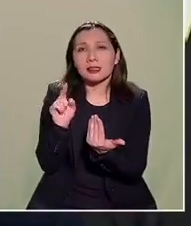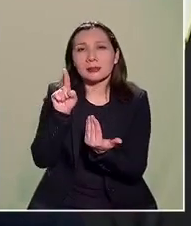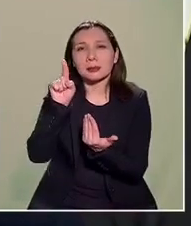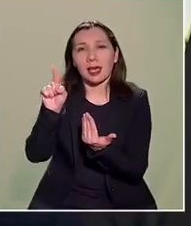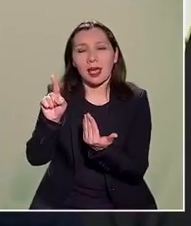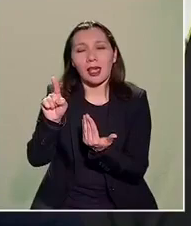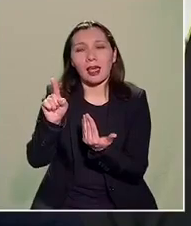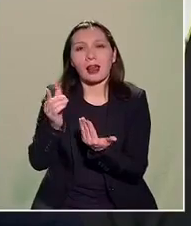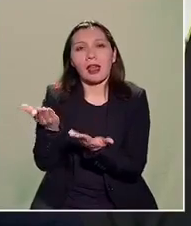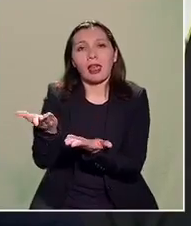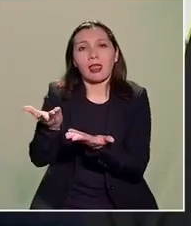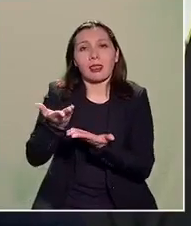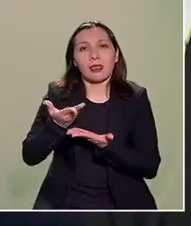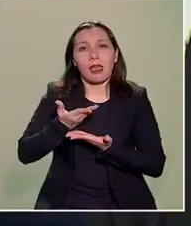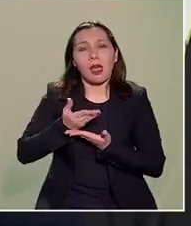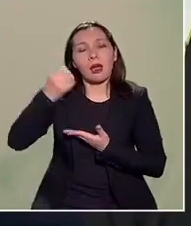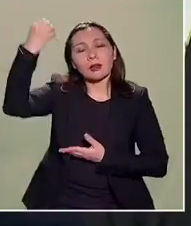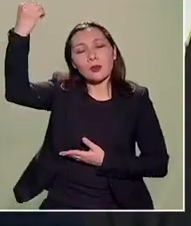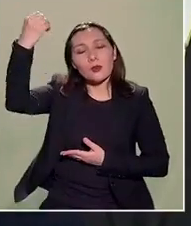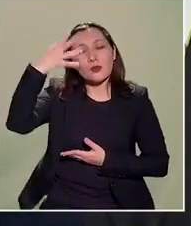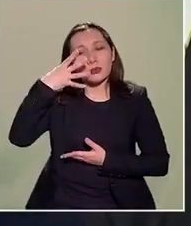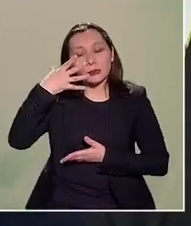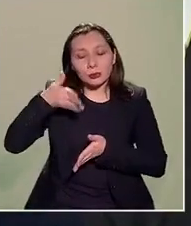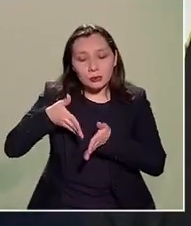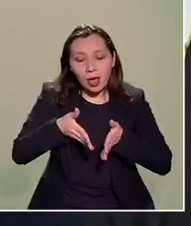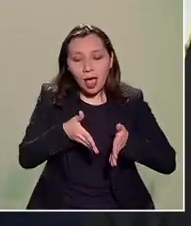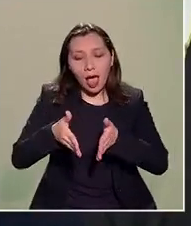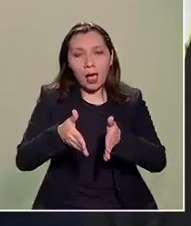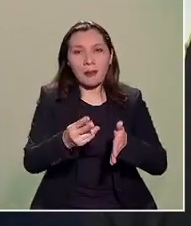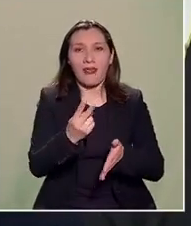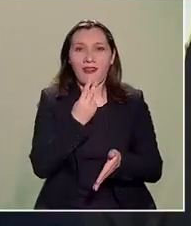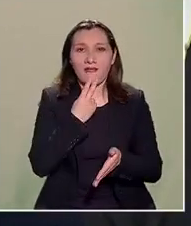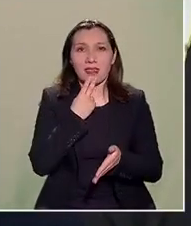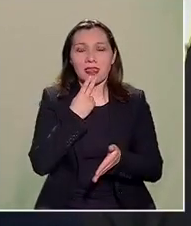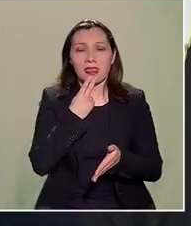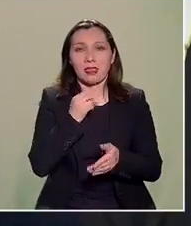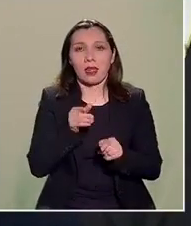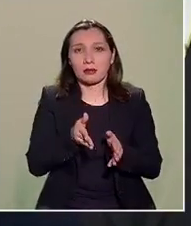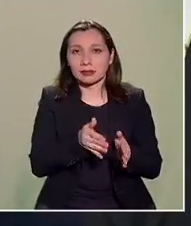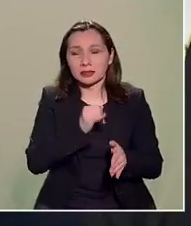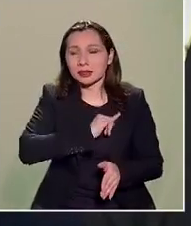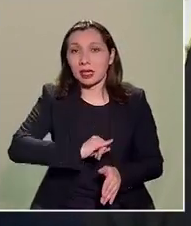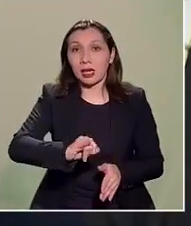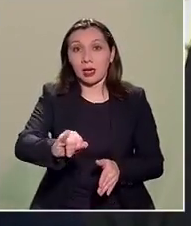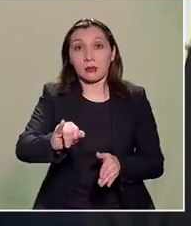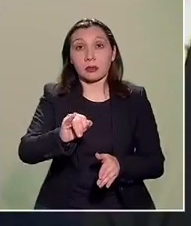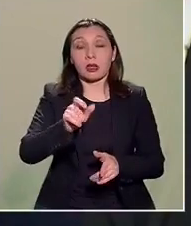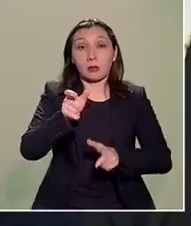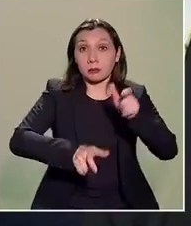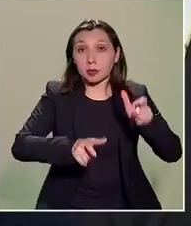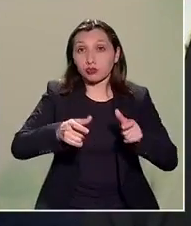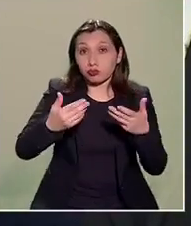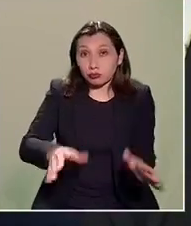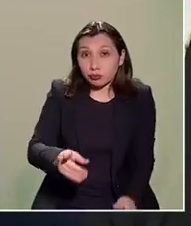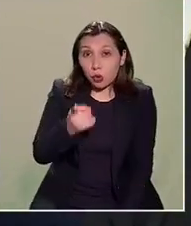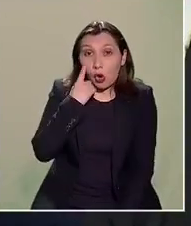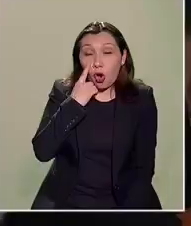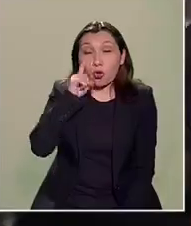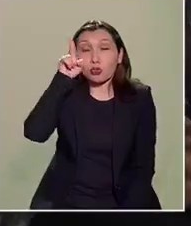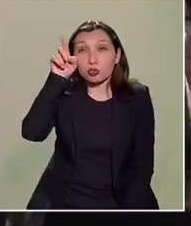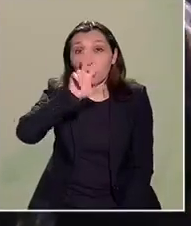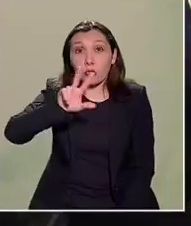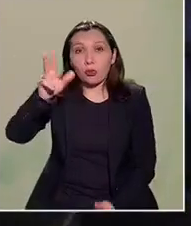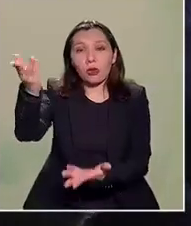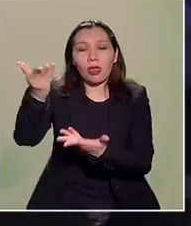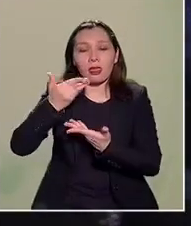porque ella ilumina el camino de la vida de ellos a los que te conocen tú les